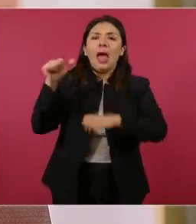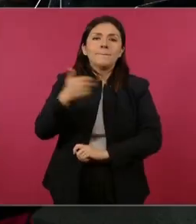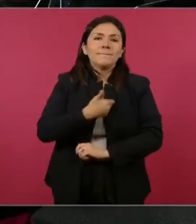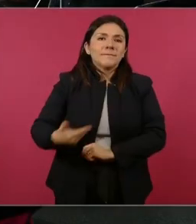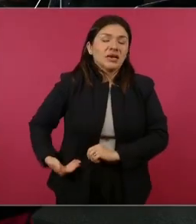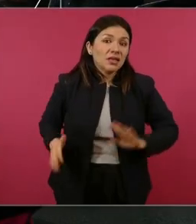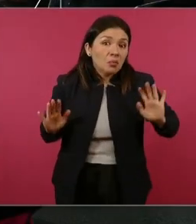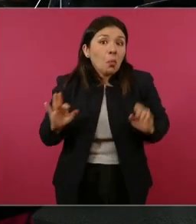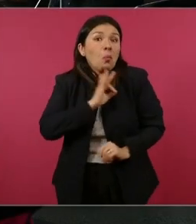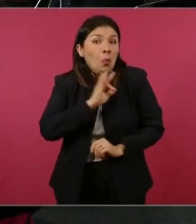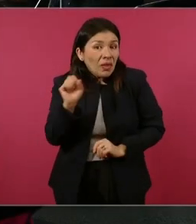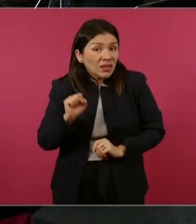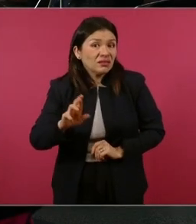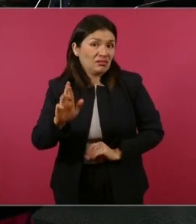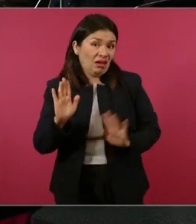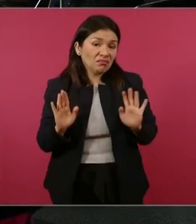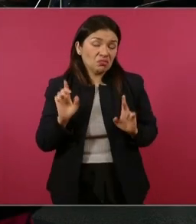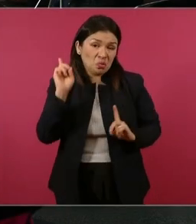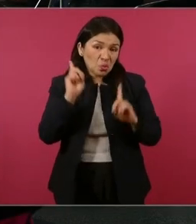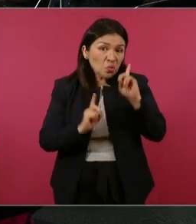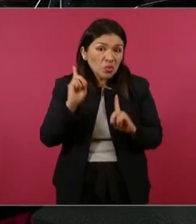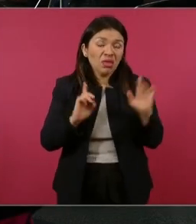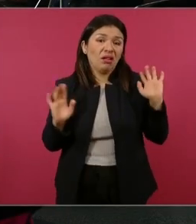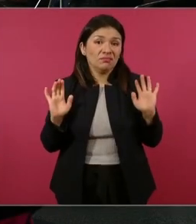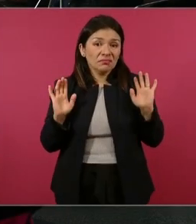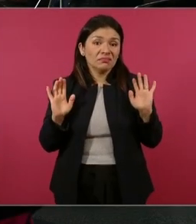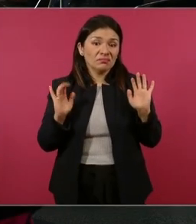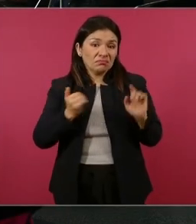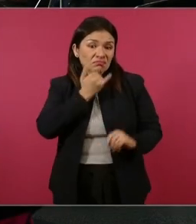No se descarta esa posibilidad,